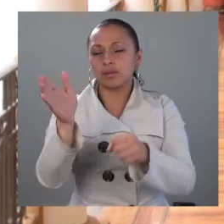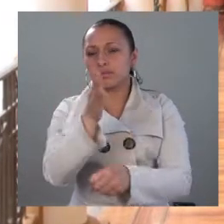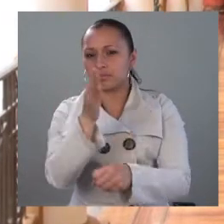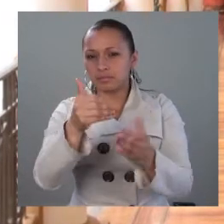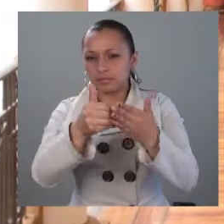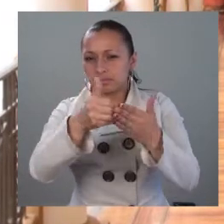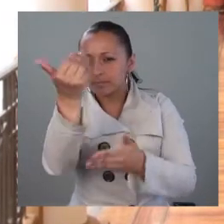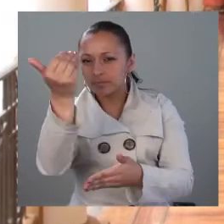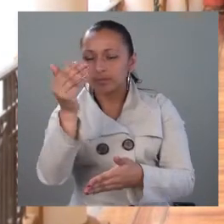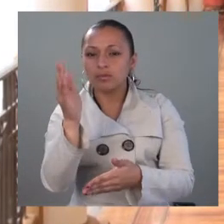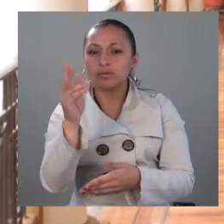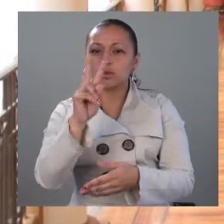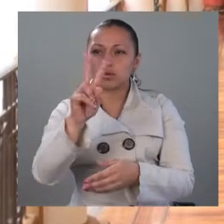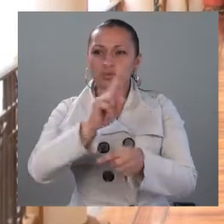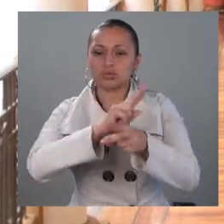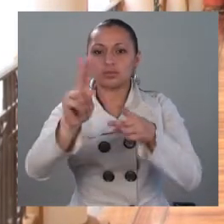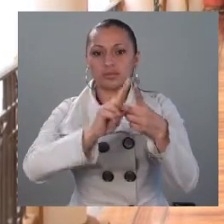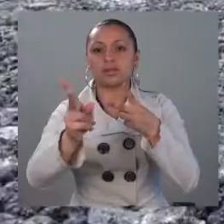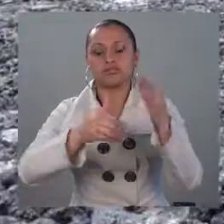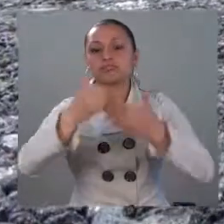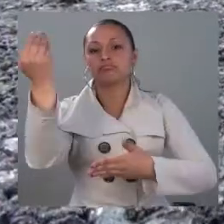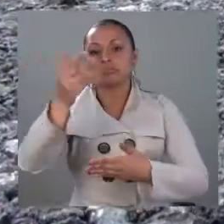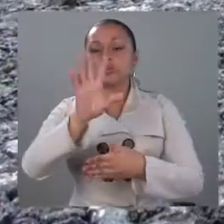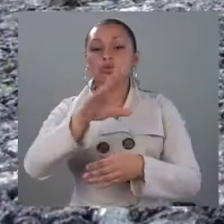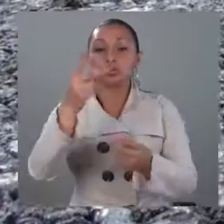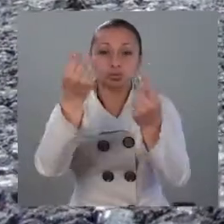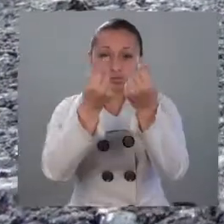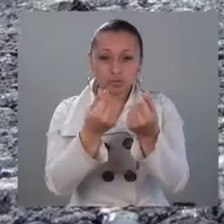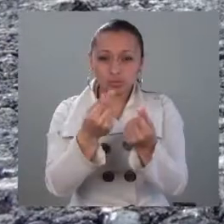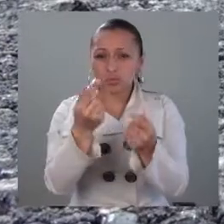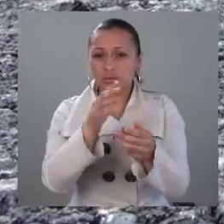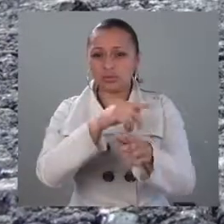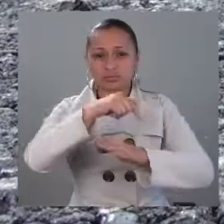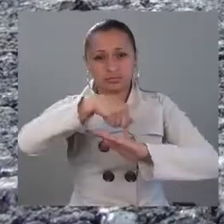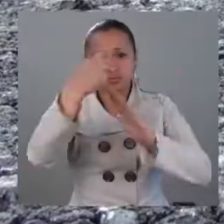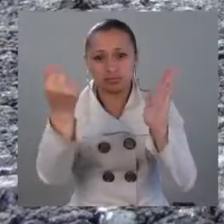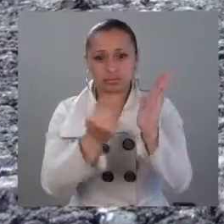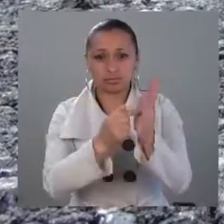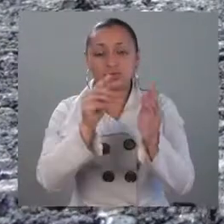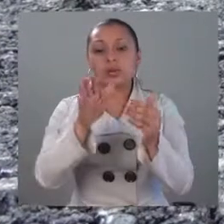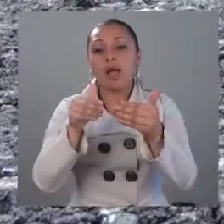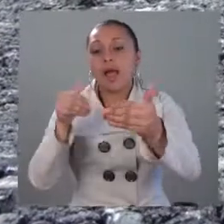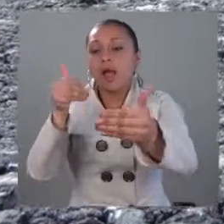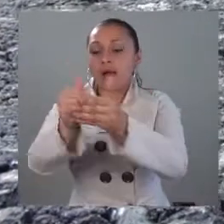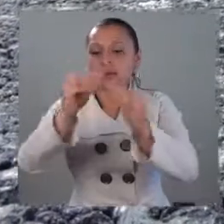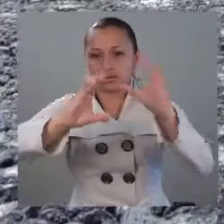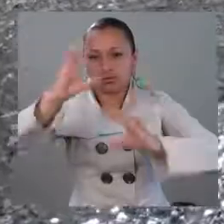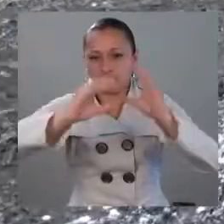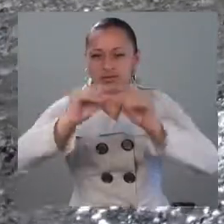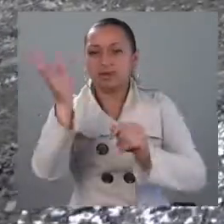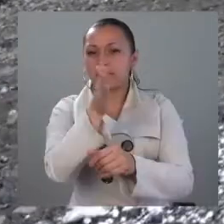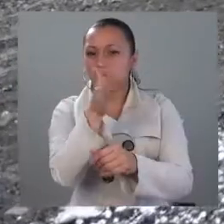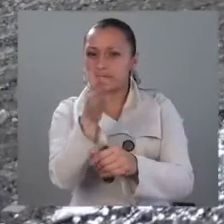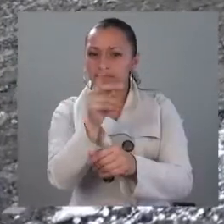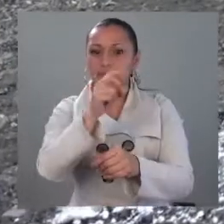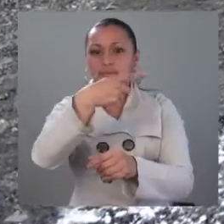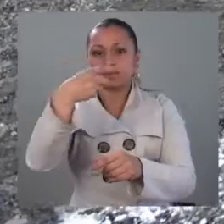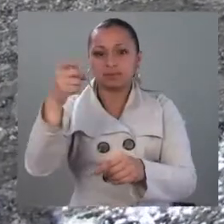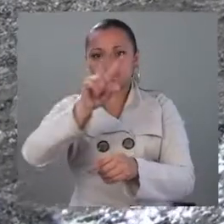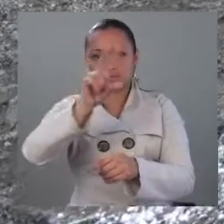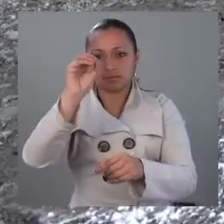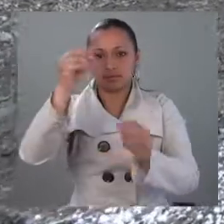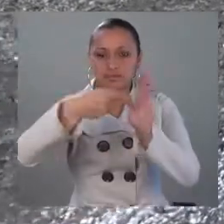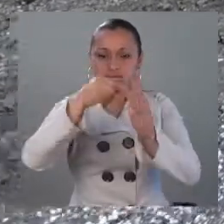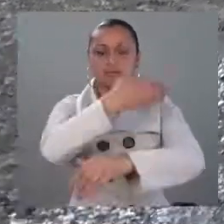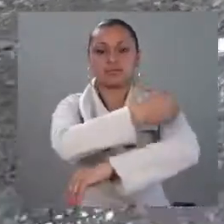empezar la obra en aproximadamente 2 semanas. El costo total de la vía Empate Límites con el Cauca alcanza los 120